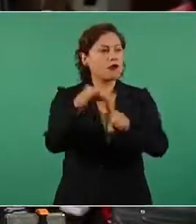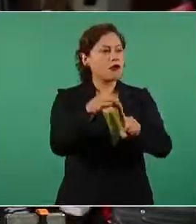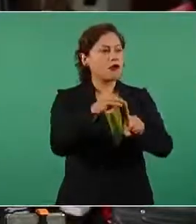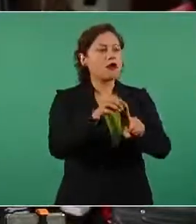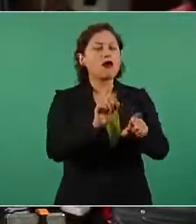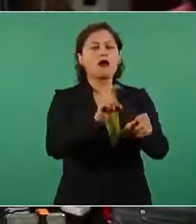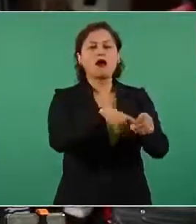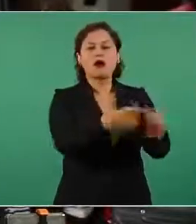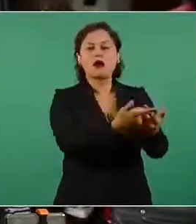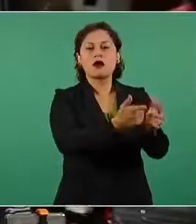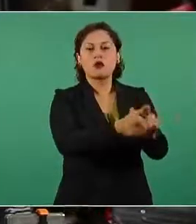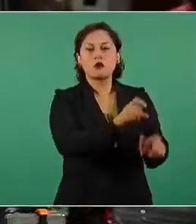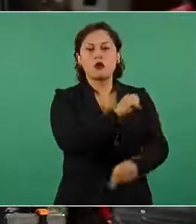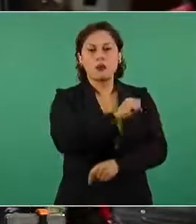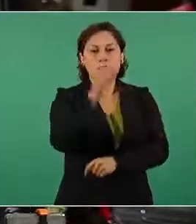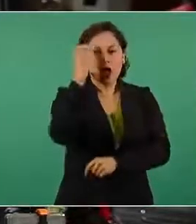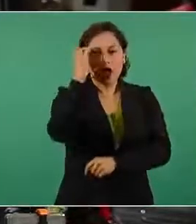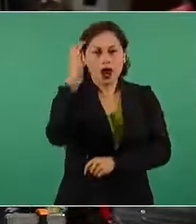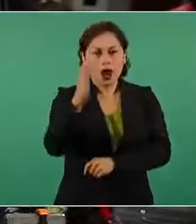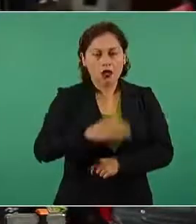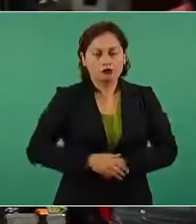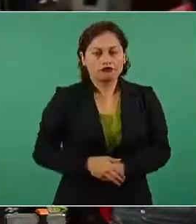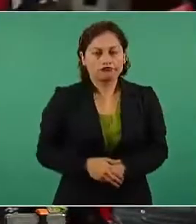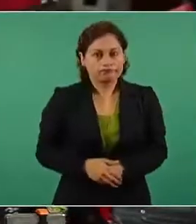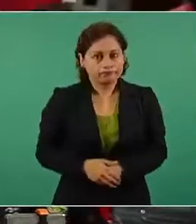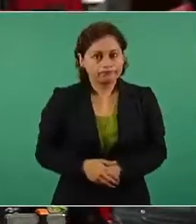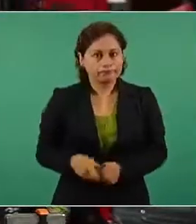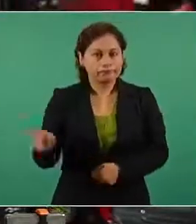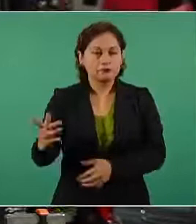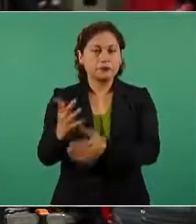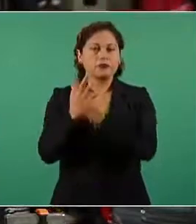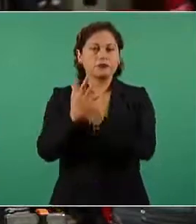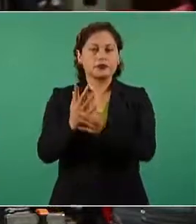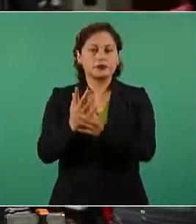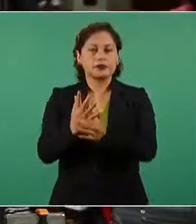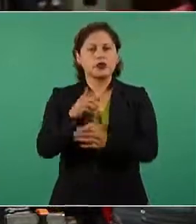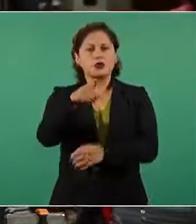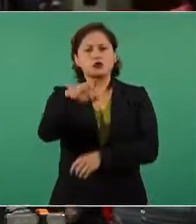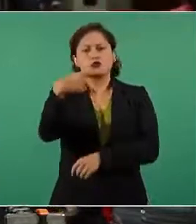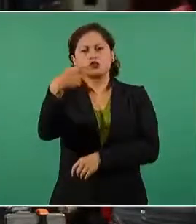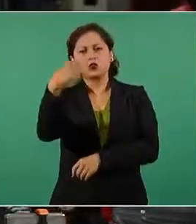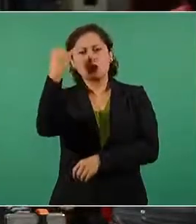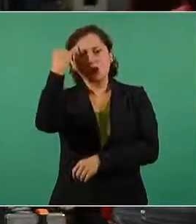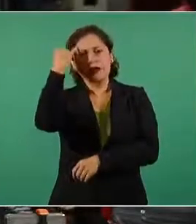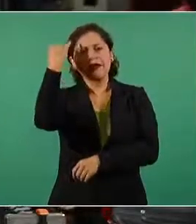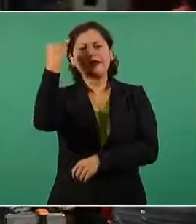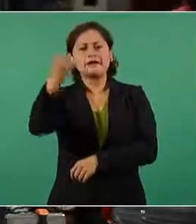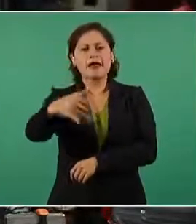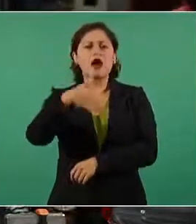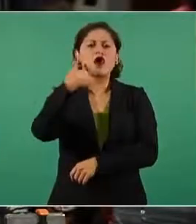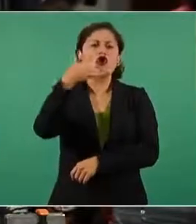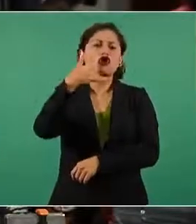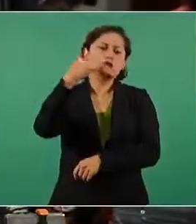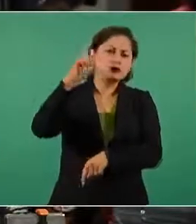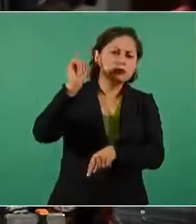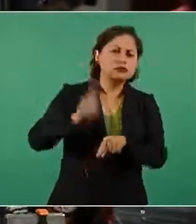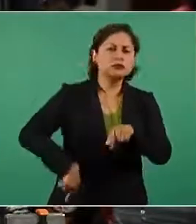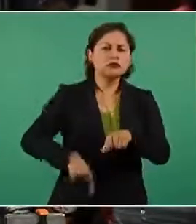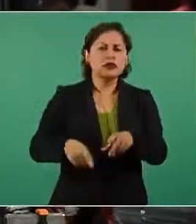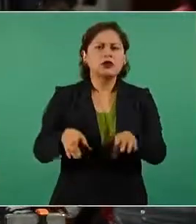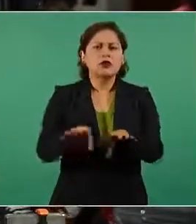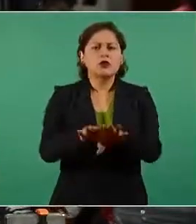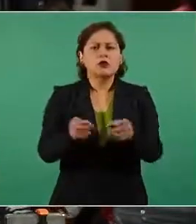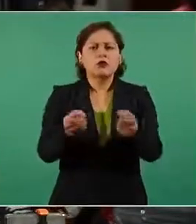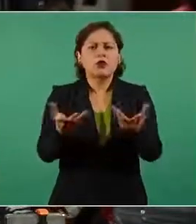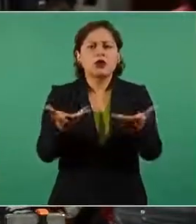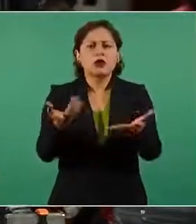organizada. Si este gobierno tiene como eje rector el combate a la corrupción, ¿cómo hacer para que estos elementos, sean de fuerzas policiales